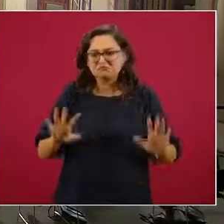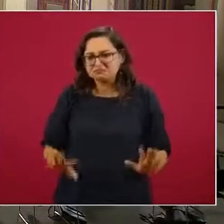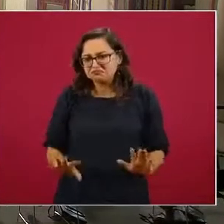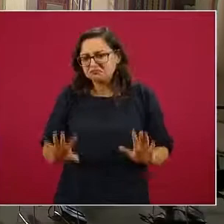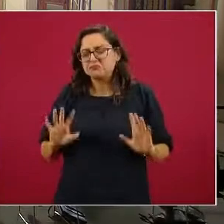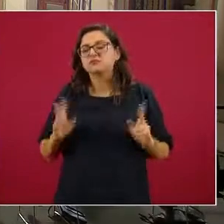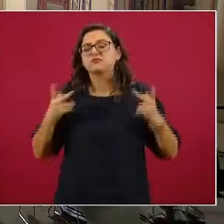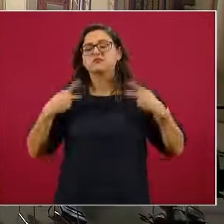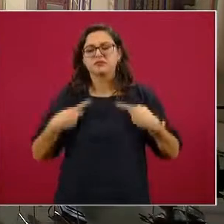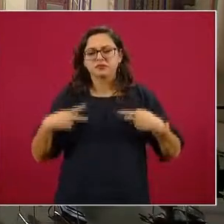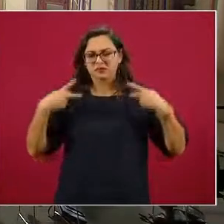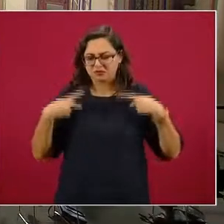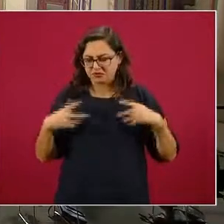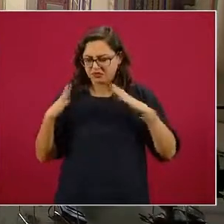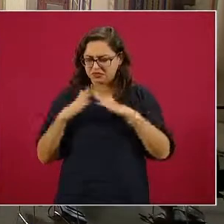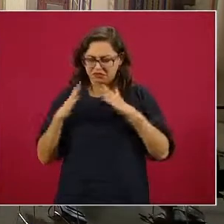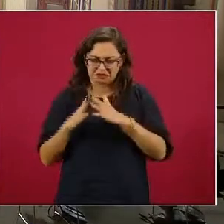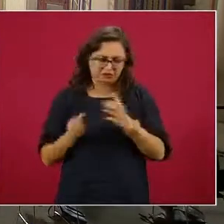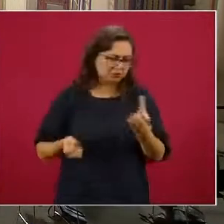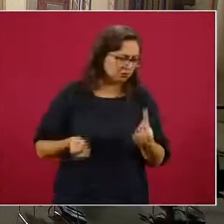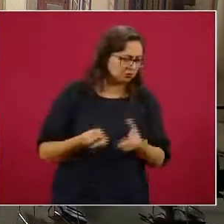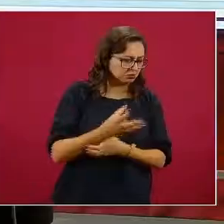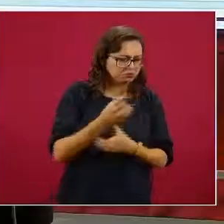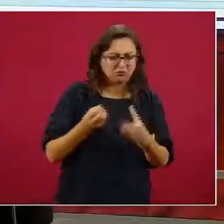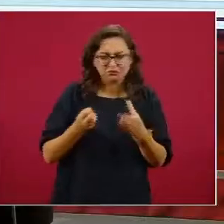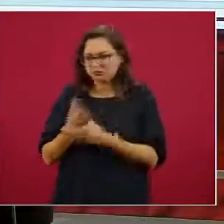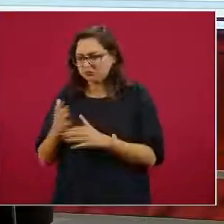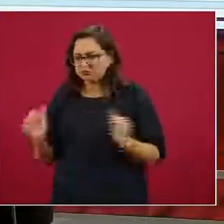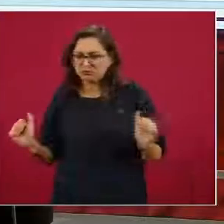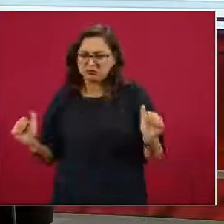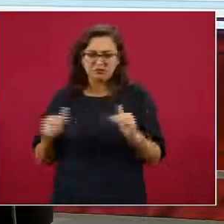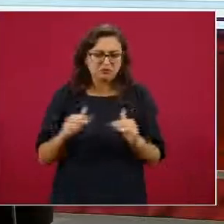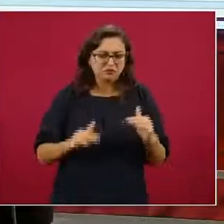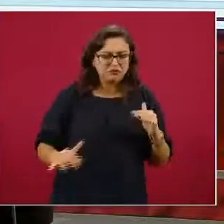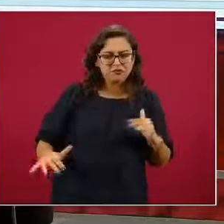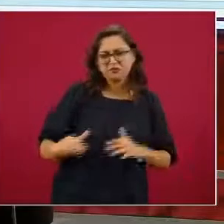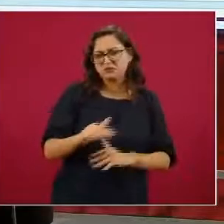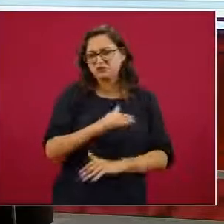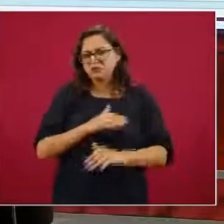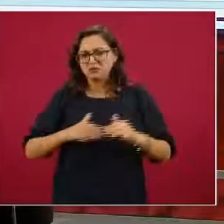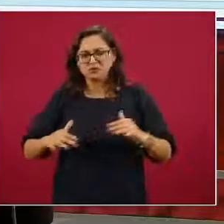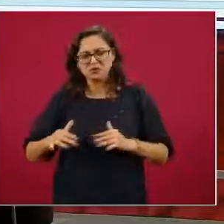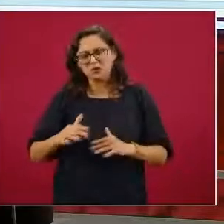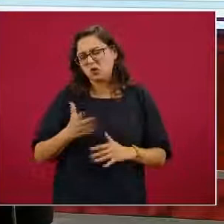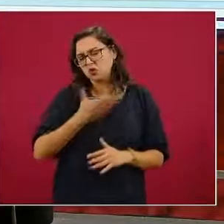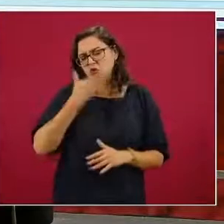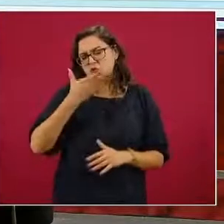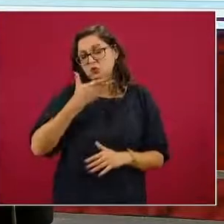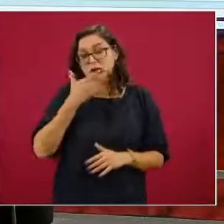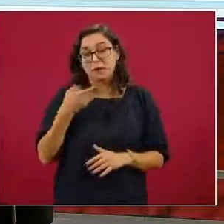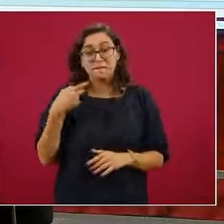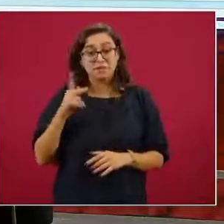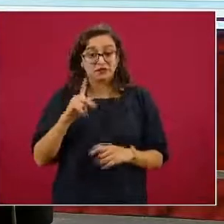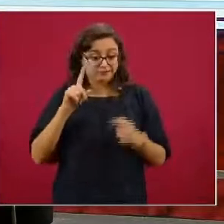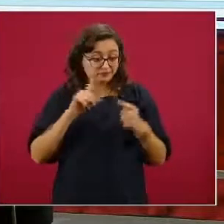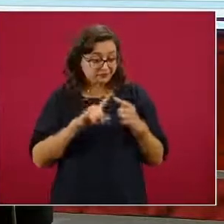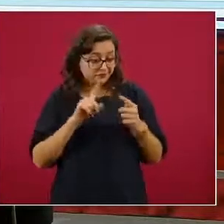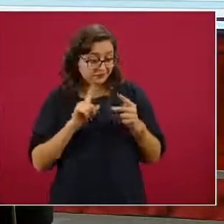múltiples razones y pueden congregarse por múltiples razones, pero tres mayores son